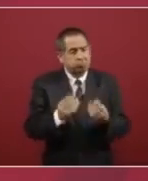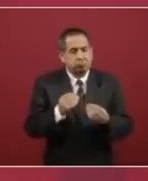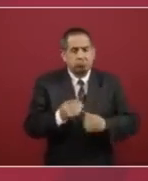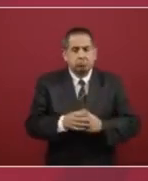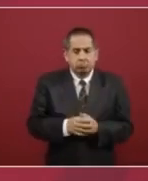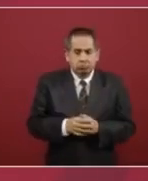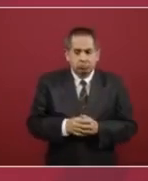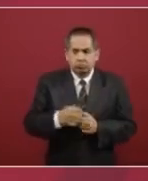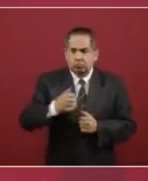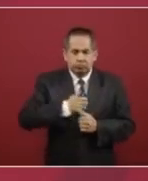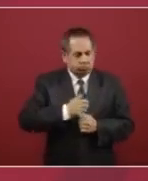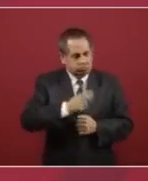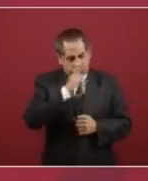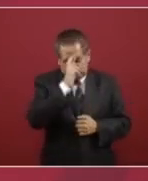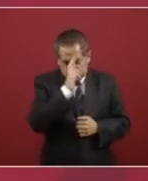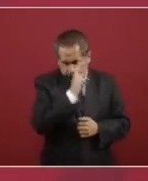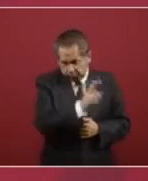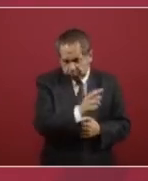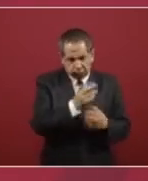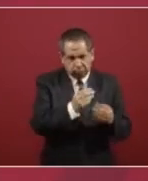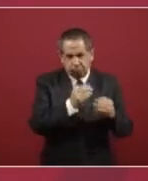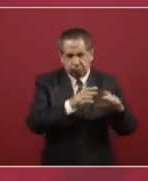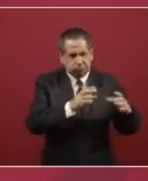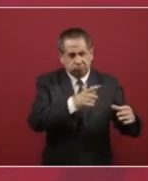los respeto mucho,